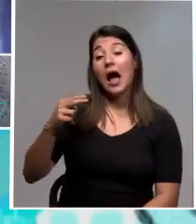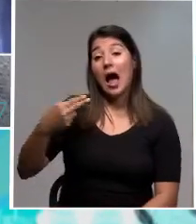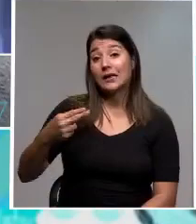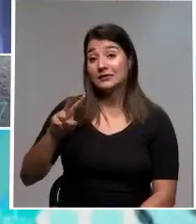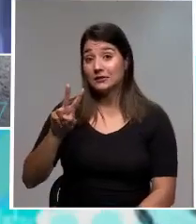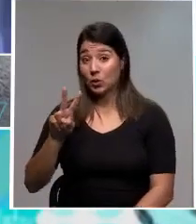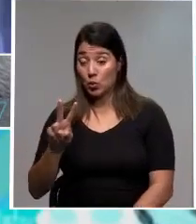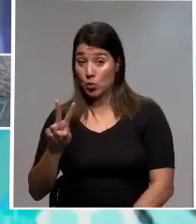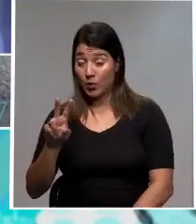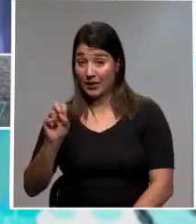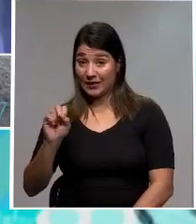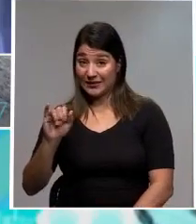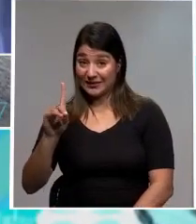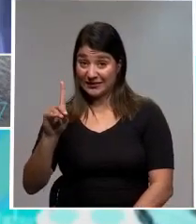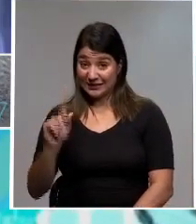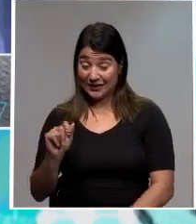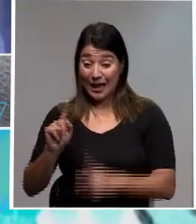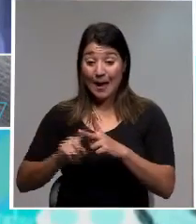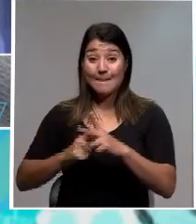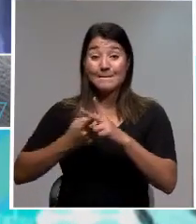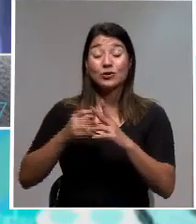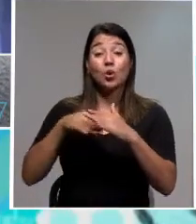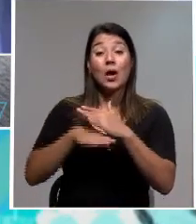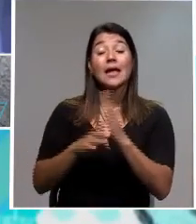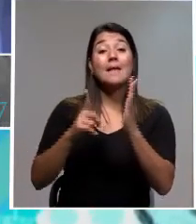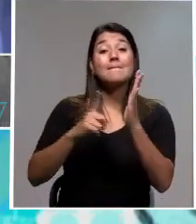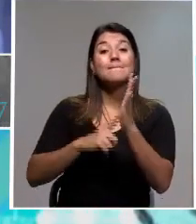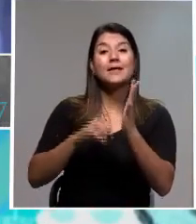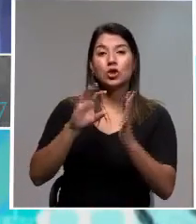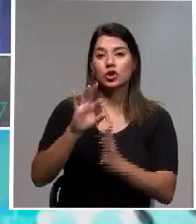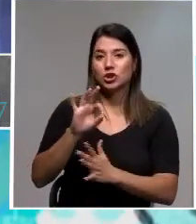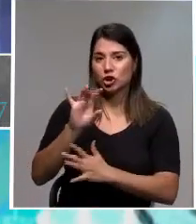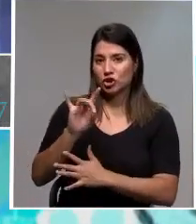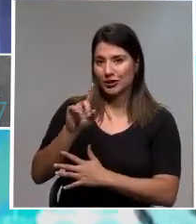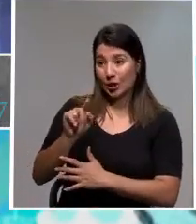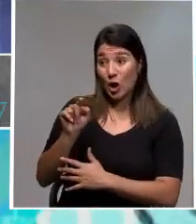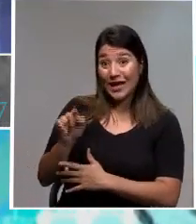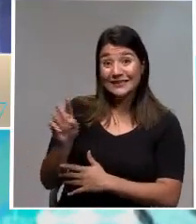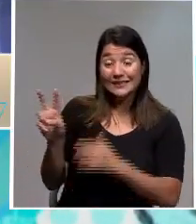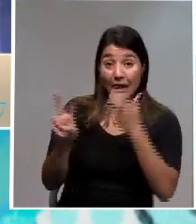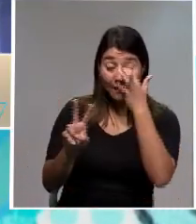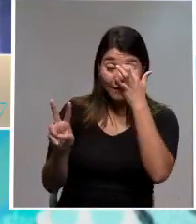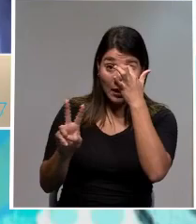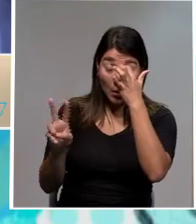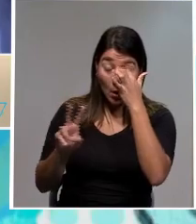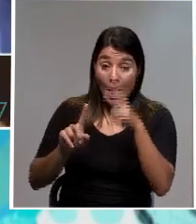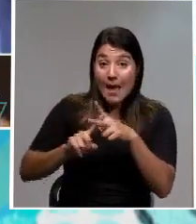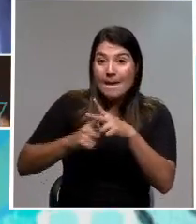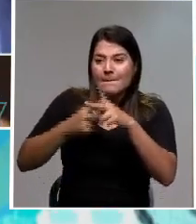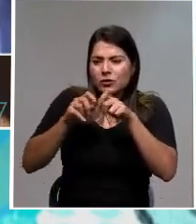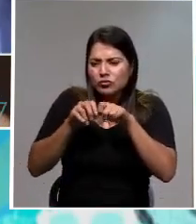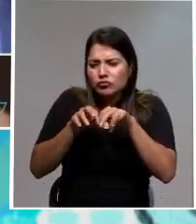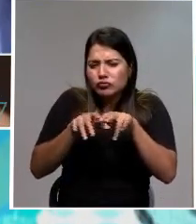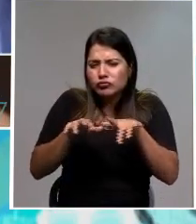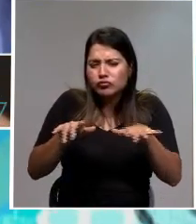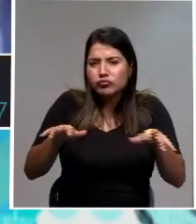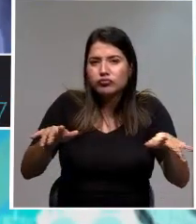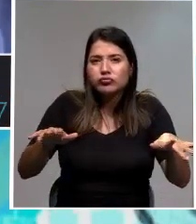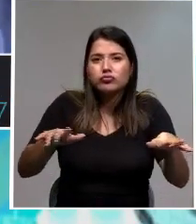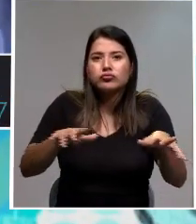año 1981 y este es un virus que empezó a transmitirse entre muchos grupos